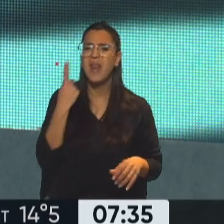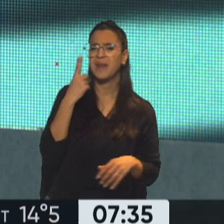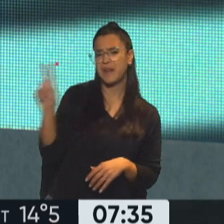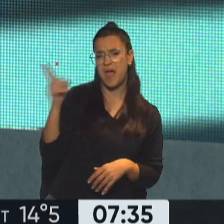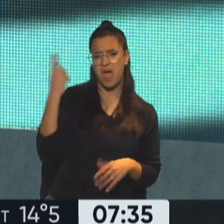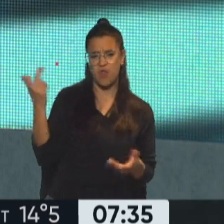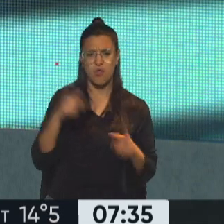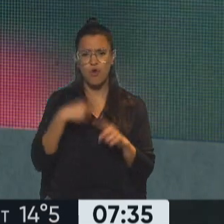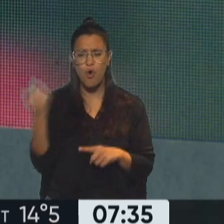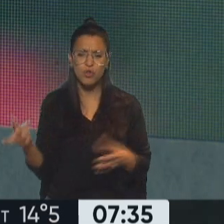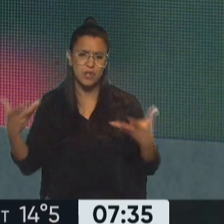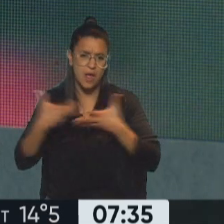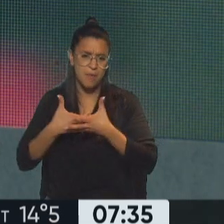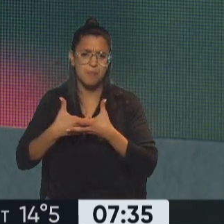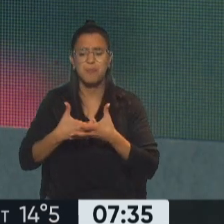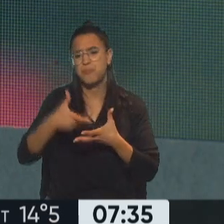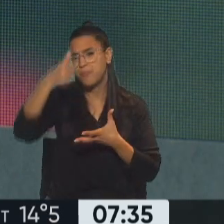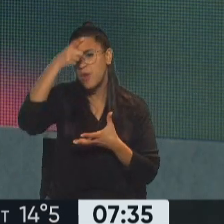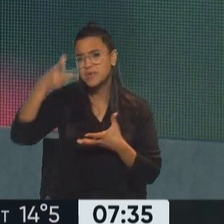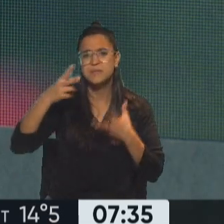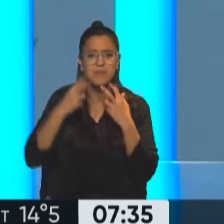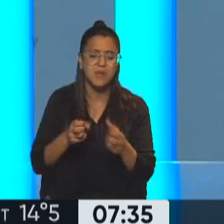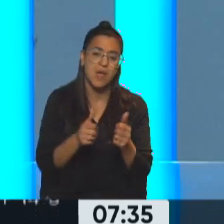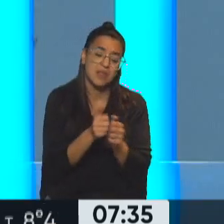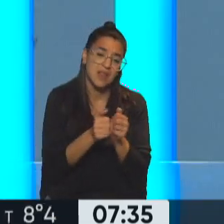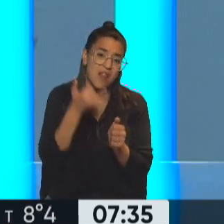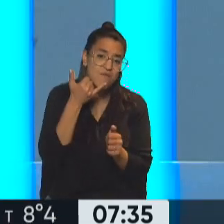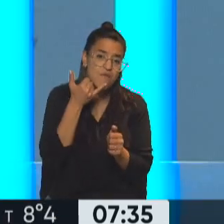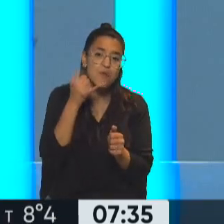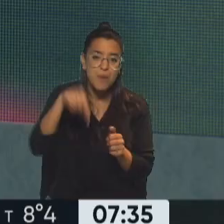sido otra fuerza la que la investigue, ¿no? En el teléfono me refiero. Estaremos atentos. Gracias, Néstor.